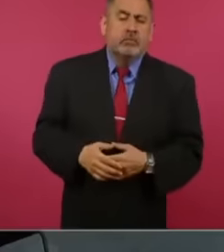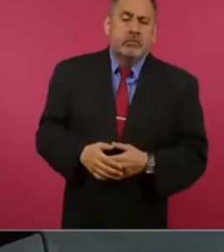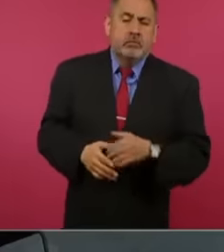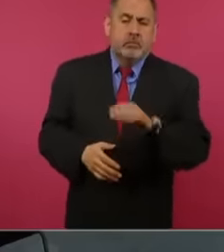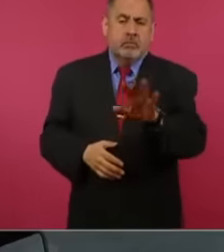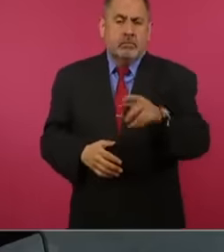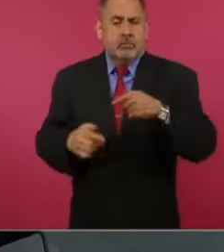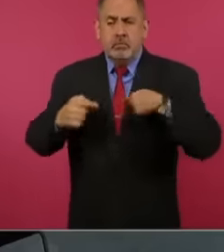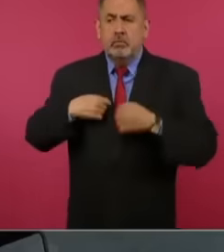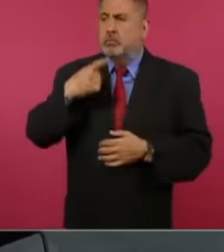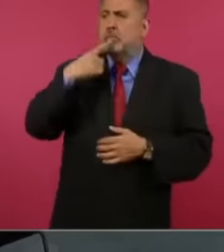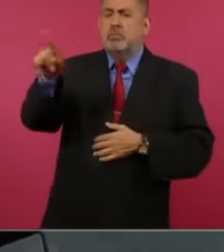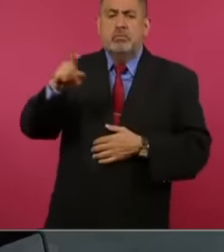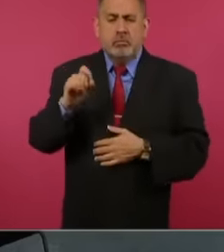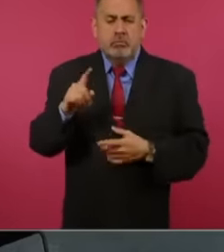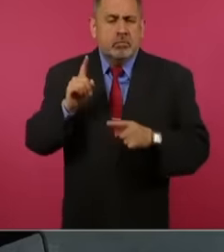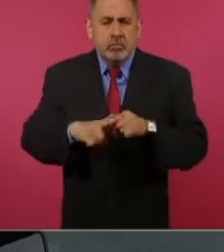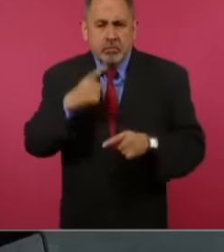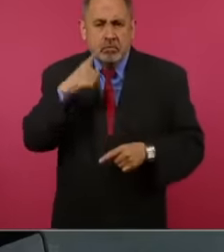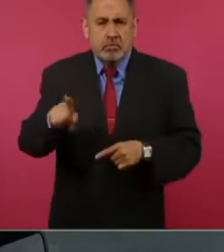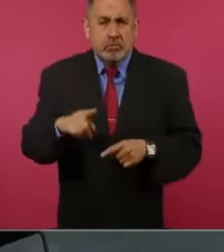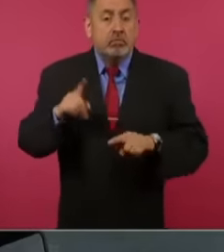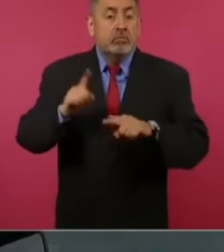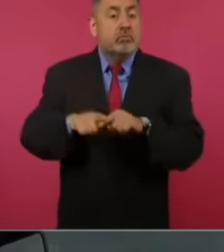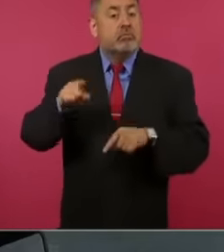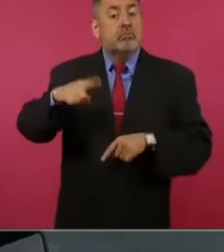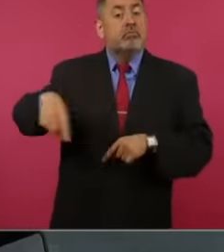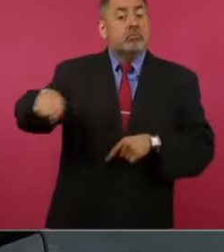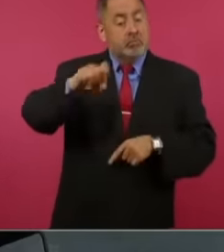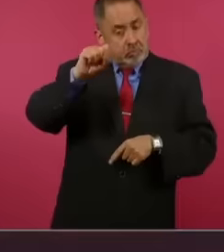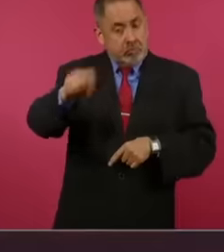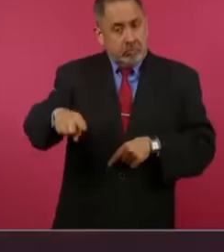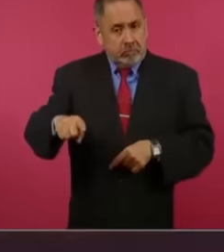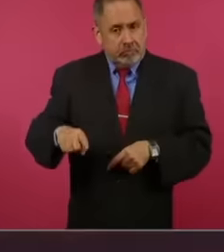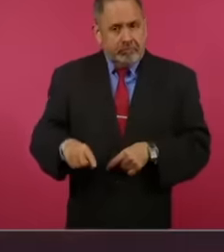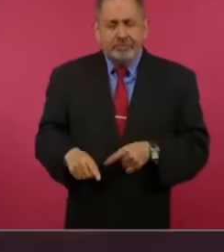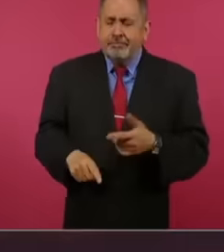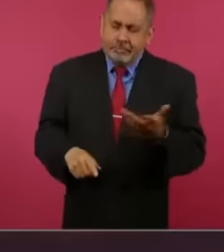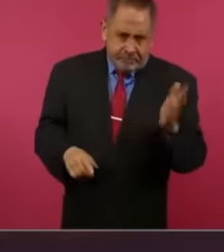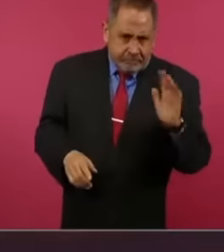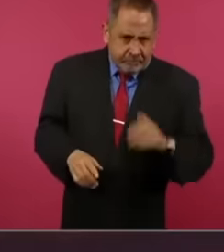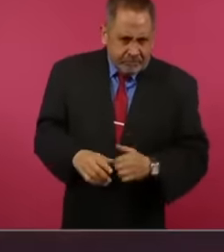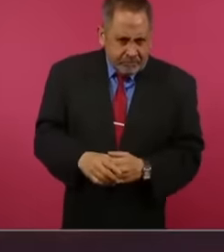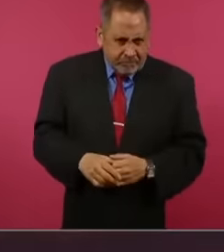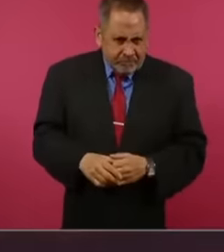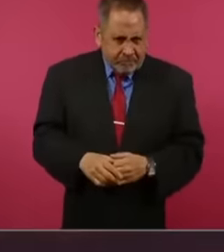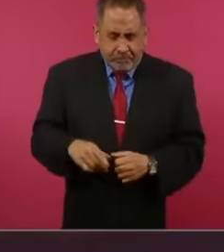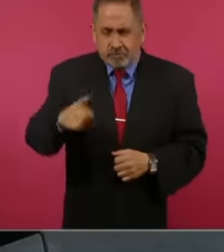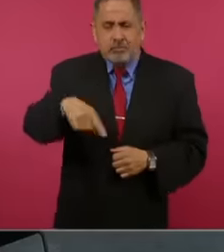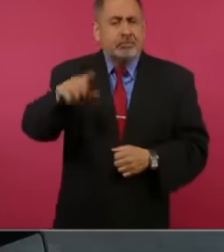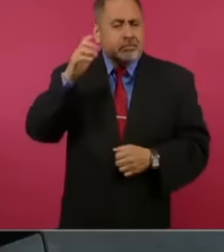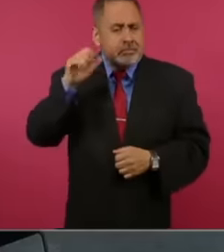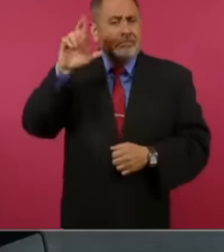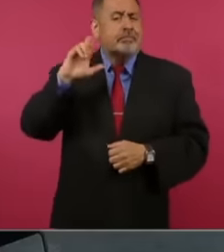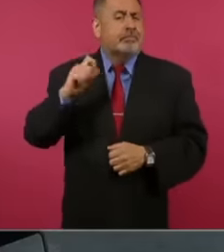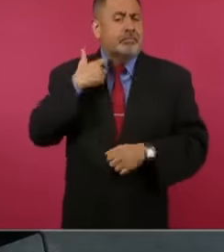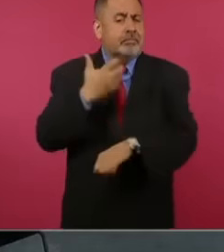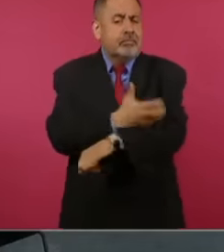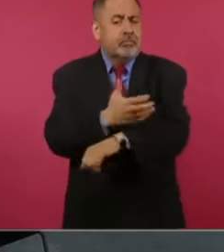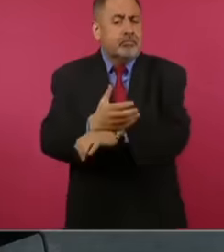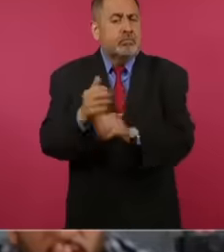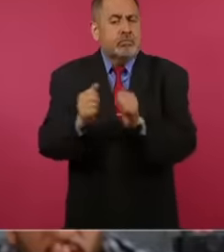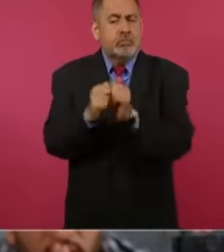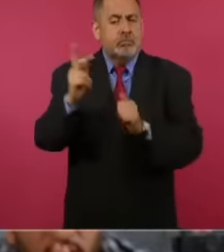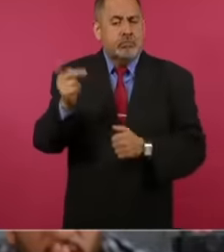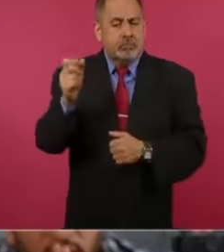yo no soy la que denuncia. ¿Quién? Lo están denunciando los mismos. Miren, ah, bueno, ya ellos. Los que eran compañeros de ella en el PAN,